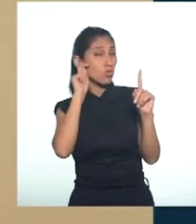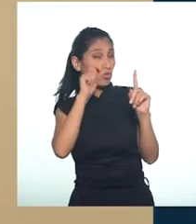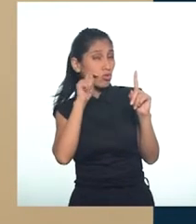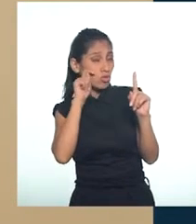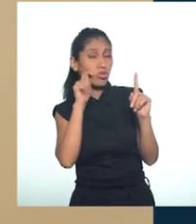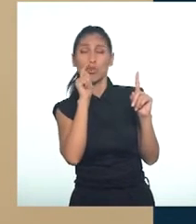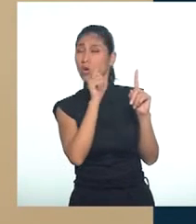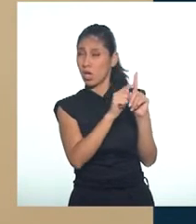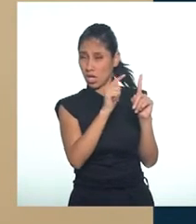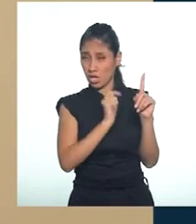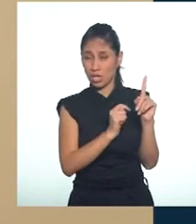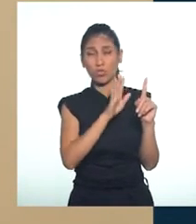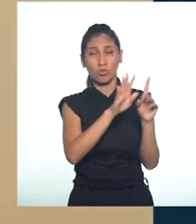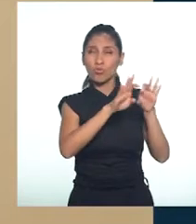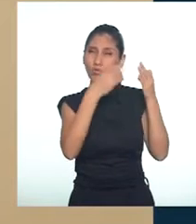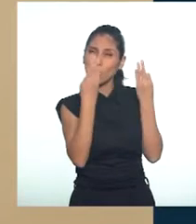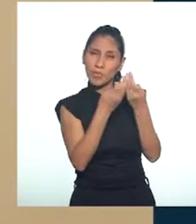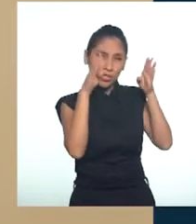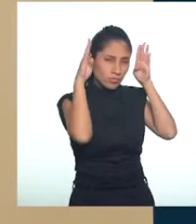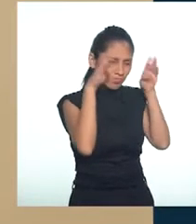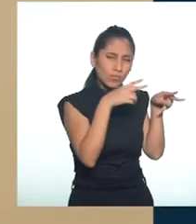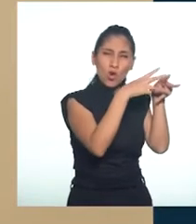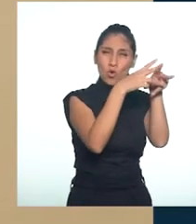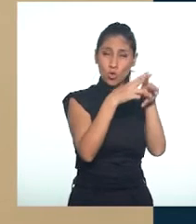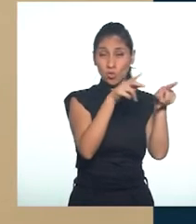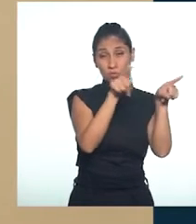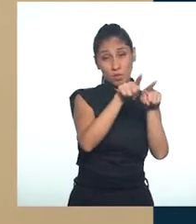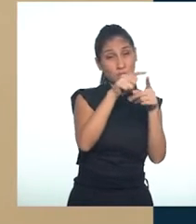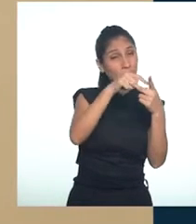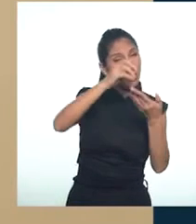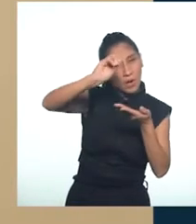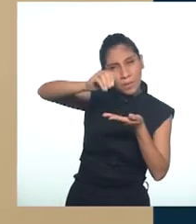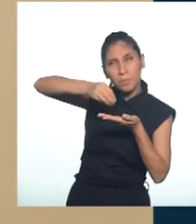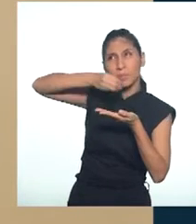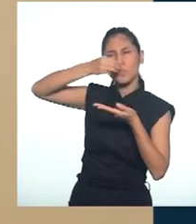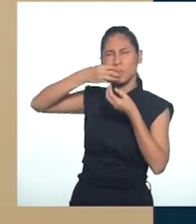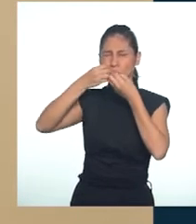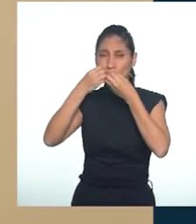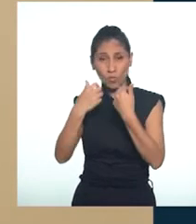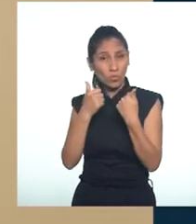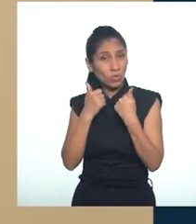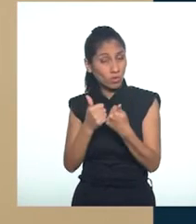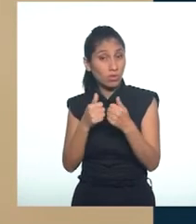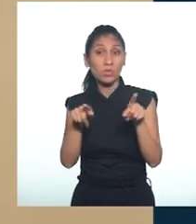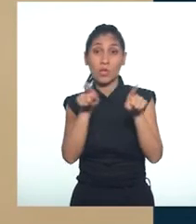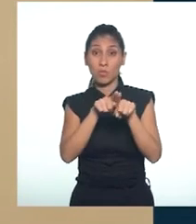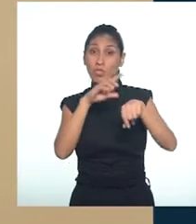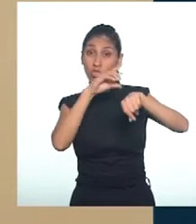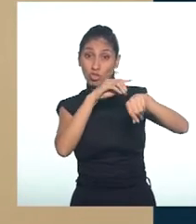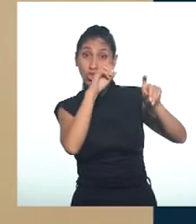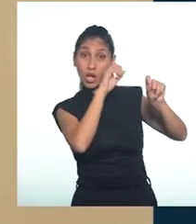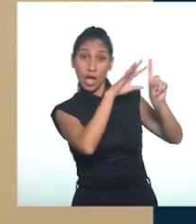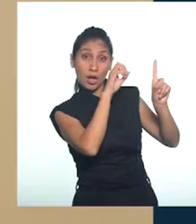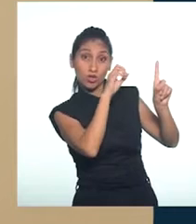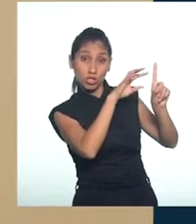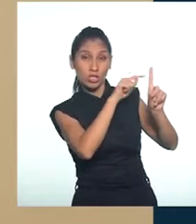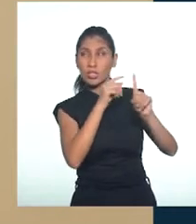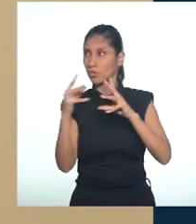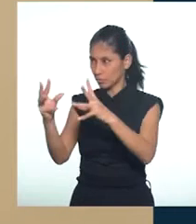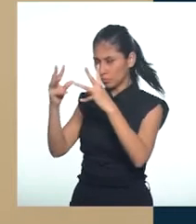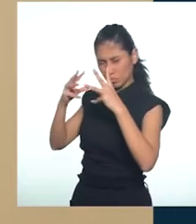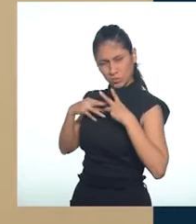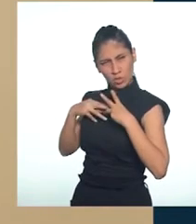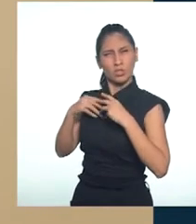que recibió el cuidado de su familia, se alimentó adecuadamente, siguió las indicaciones de los médicos y tuvo